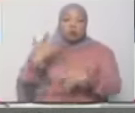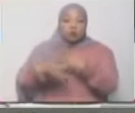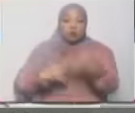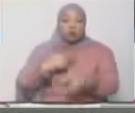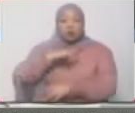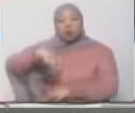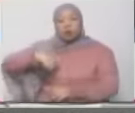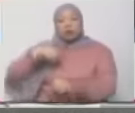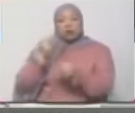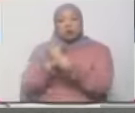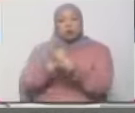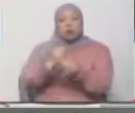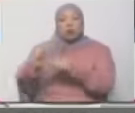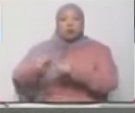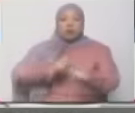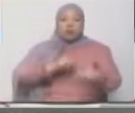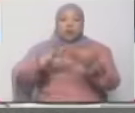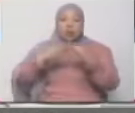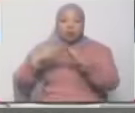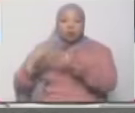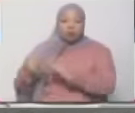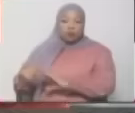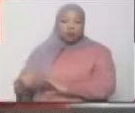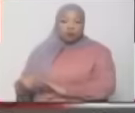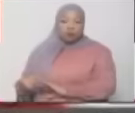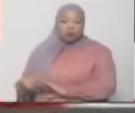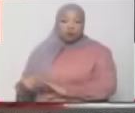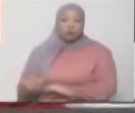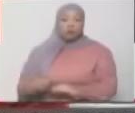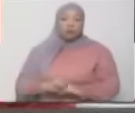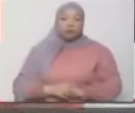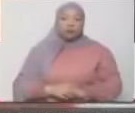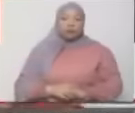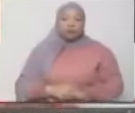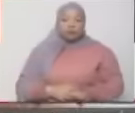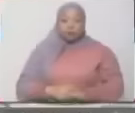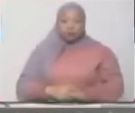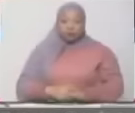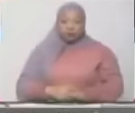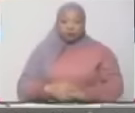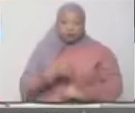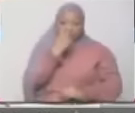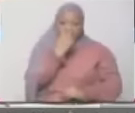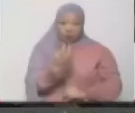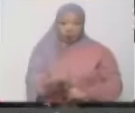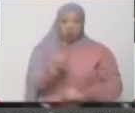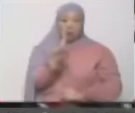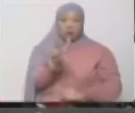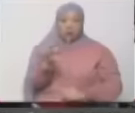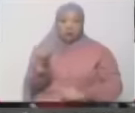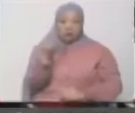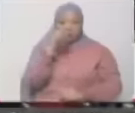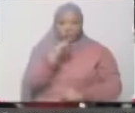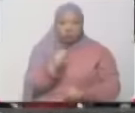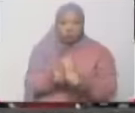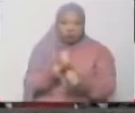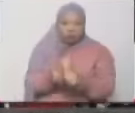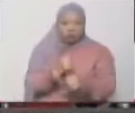supervanguardia del movimiento comunal venezolano, ¿verdad? E invitamos a 150 y